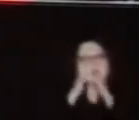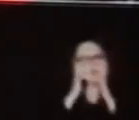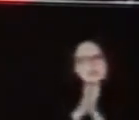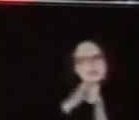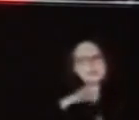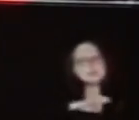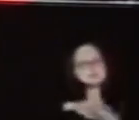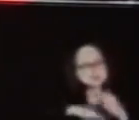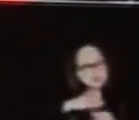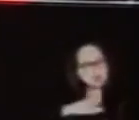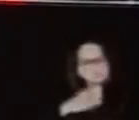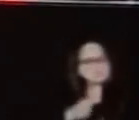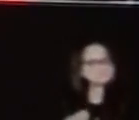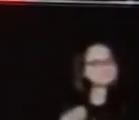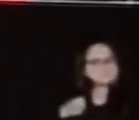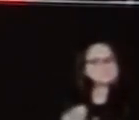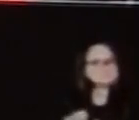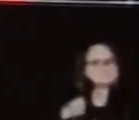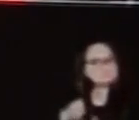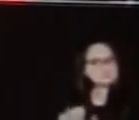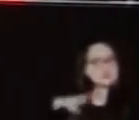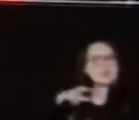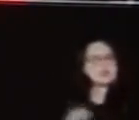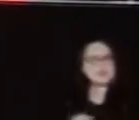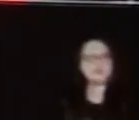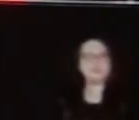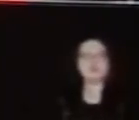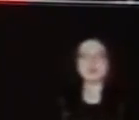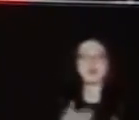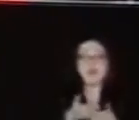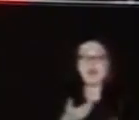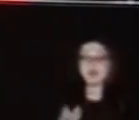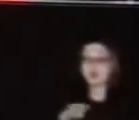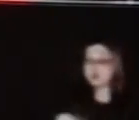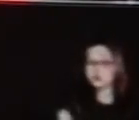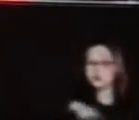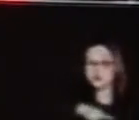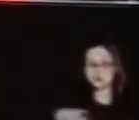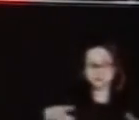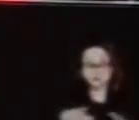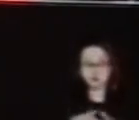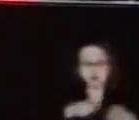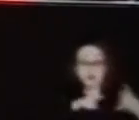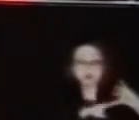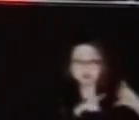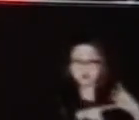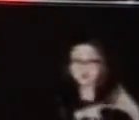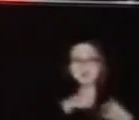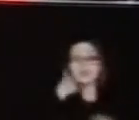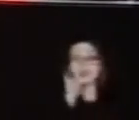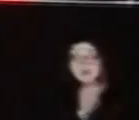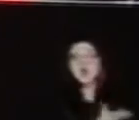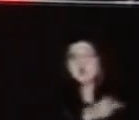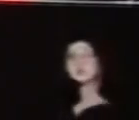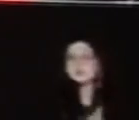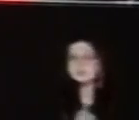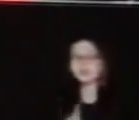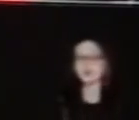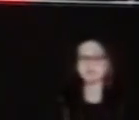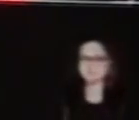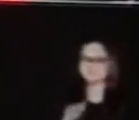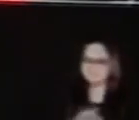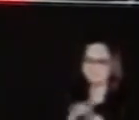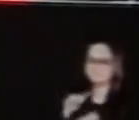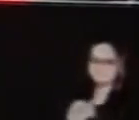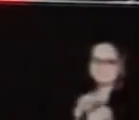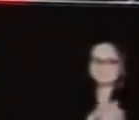Ahora nosotros queremos convertir la honestidad y la